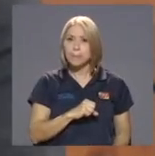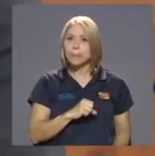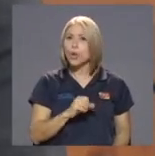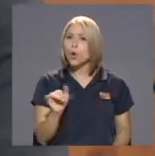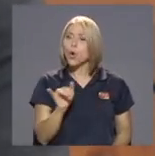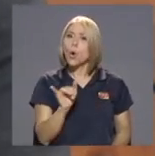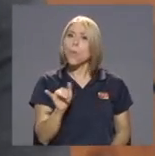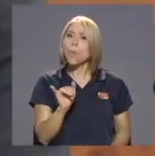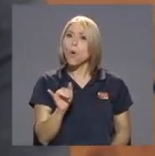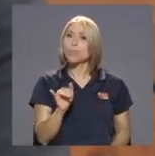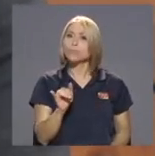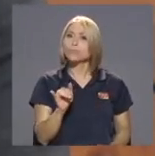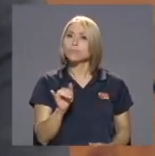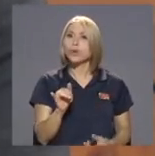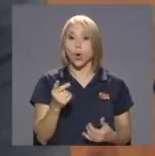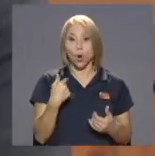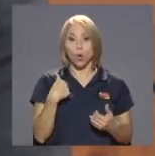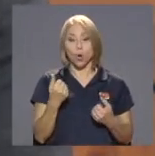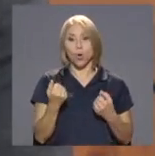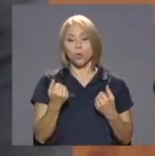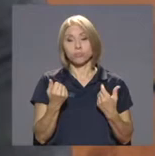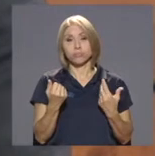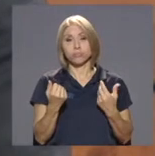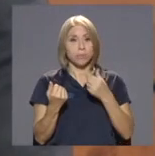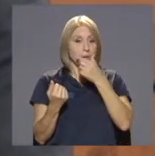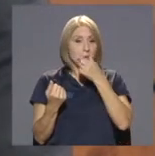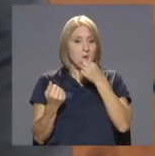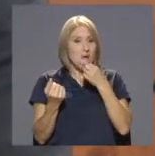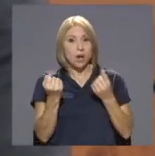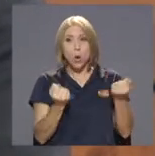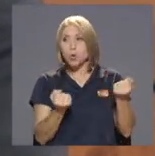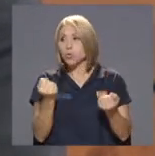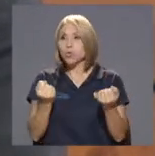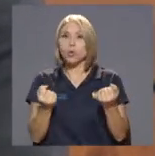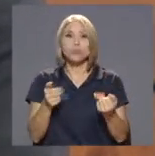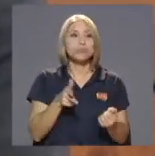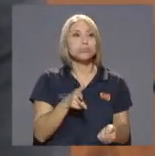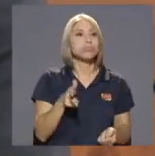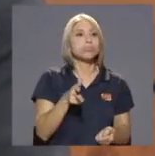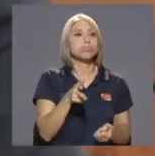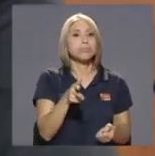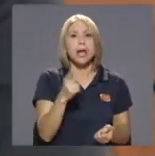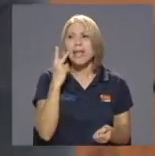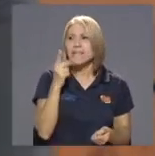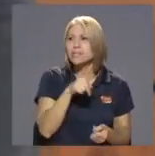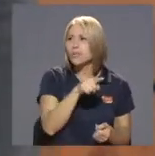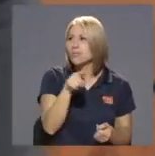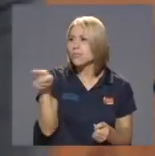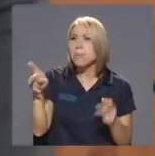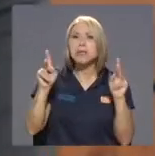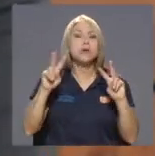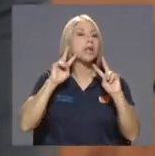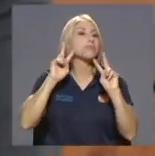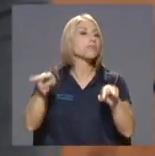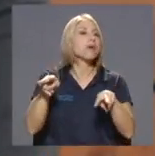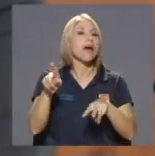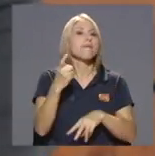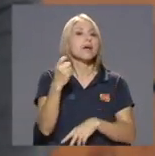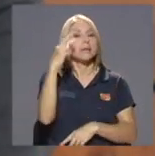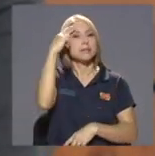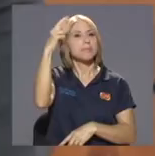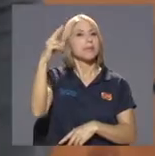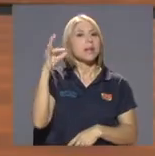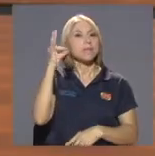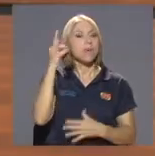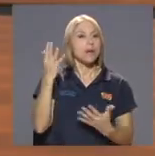como conductor muchas veces, de parte de la ciudadanía, cómo hay veces irrespeta en algunas ocasiones a las mujeres que están en